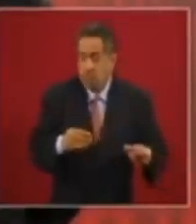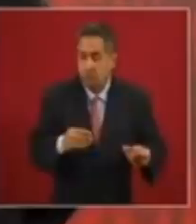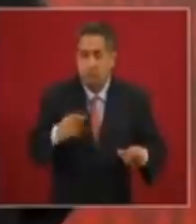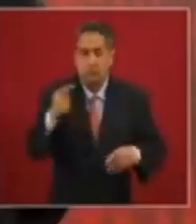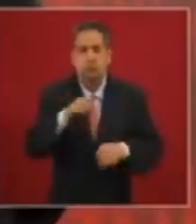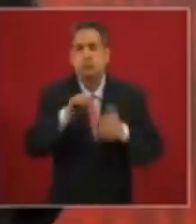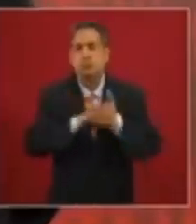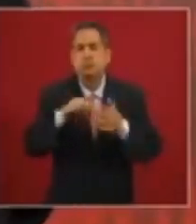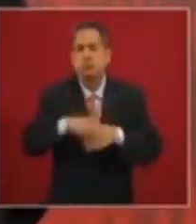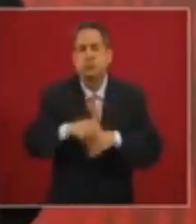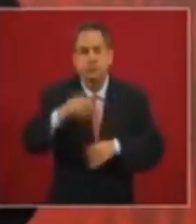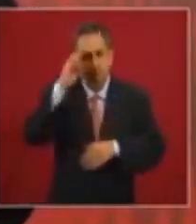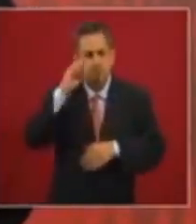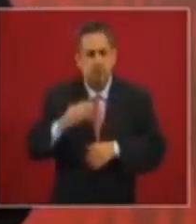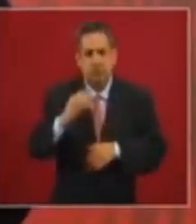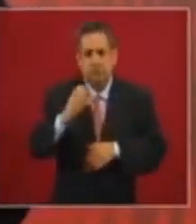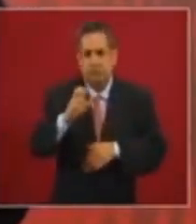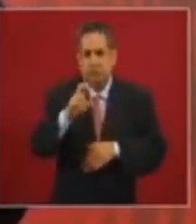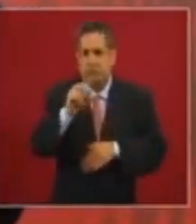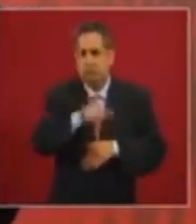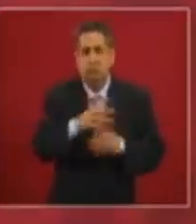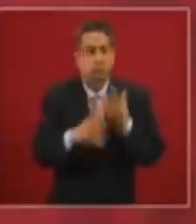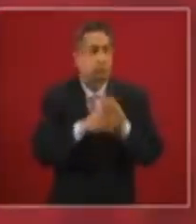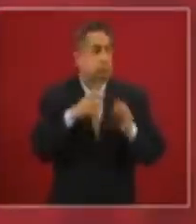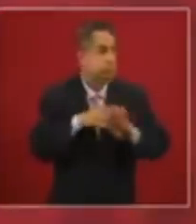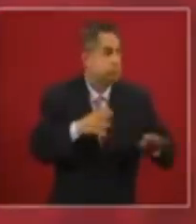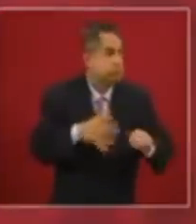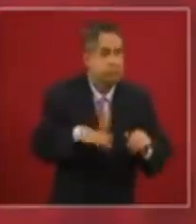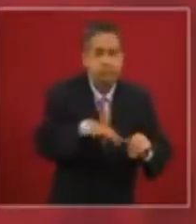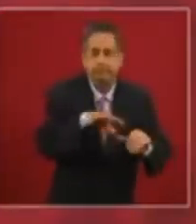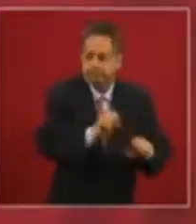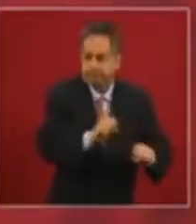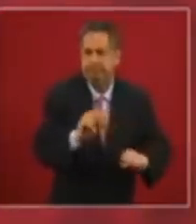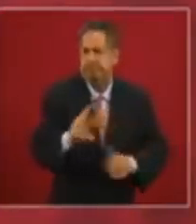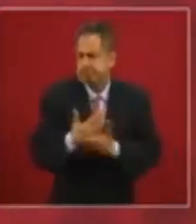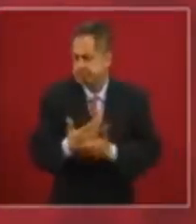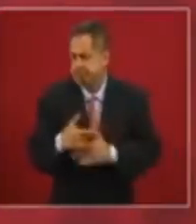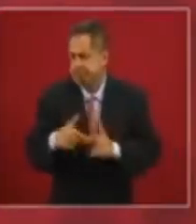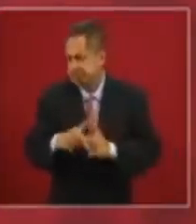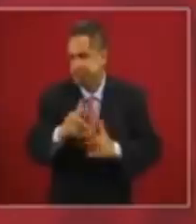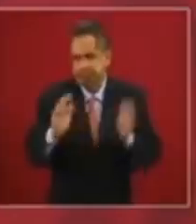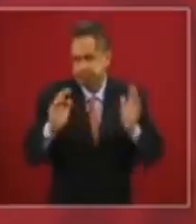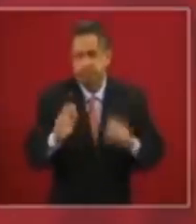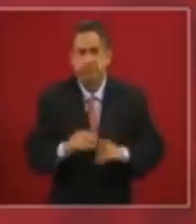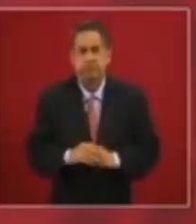del señor Cerón, que